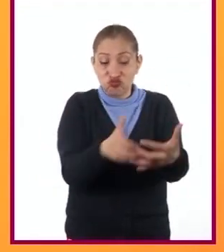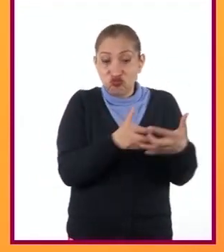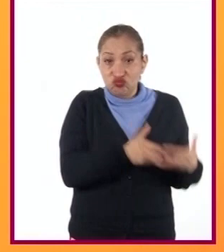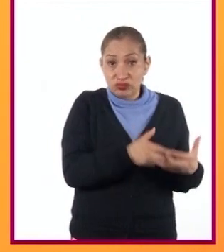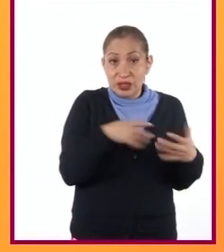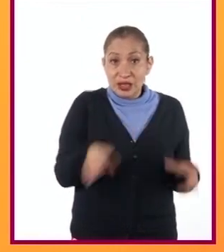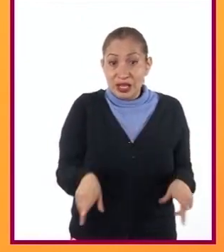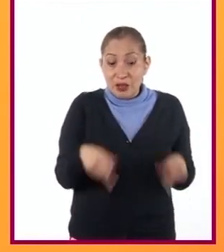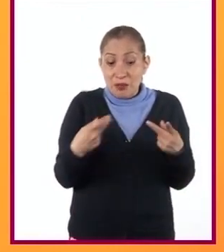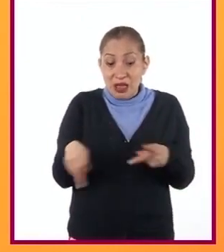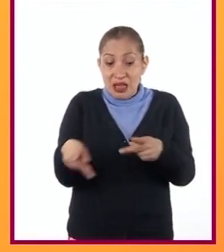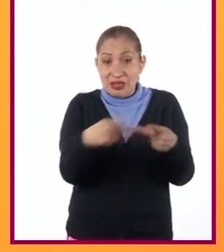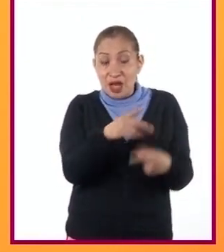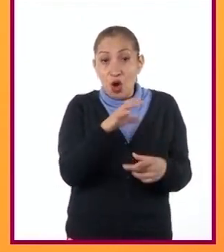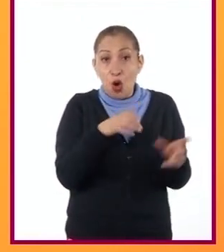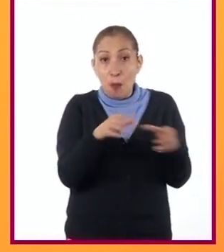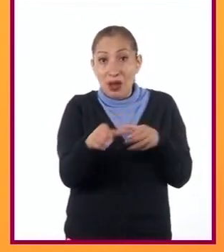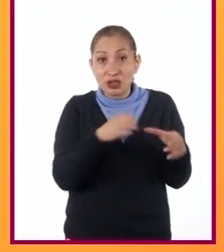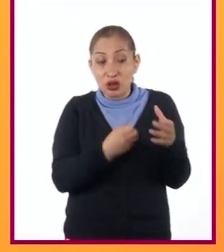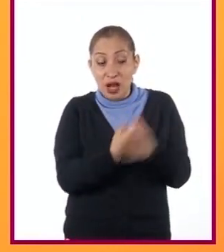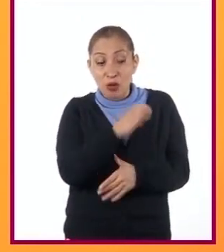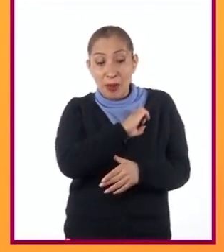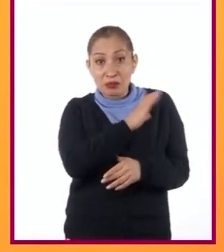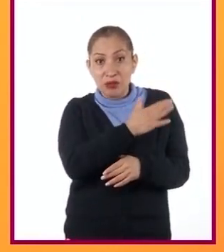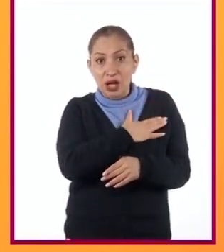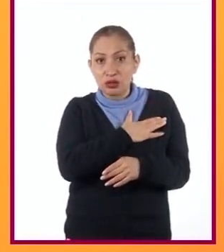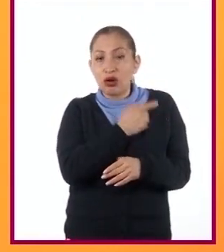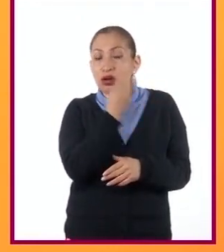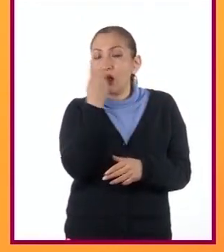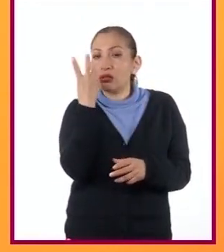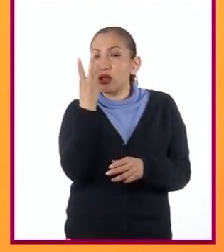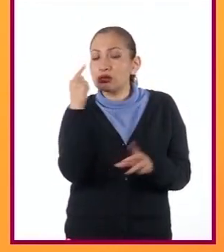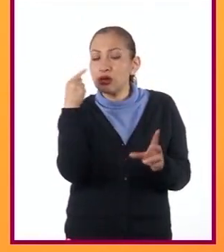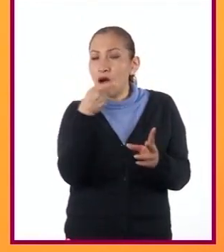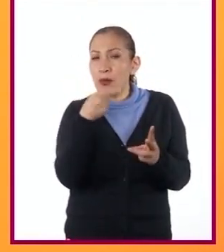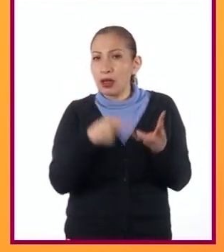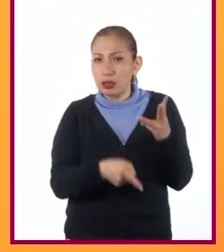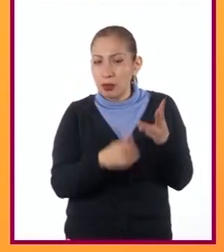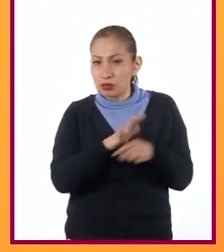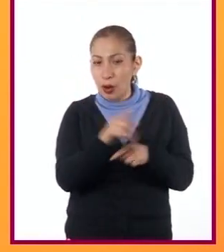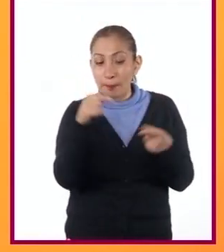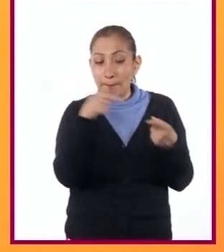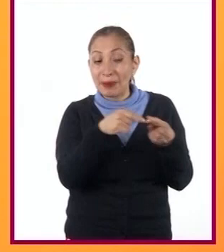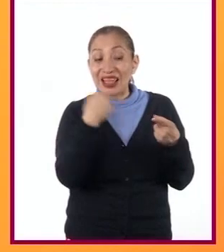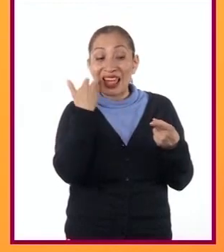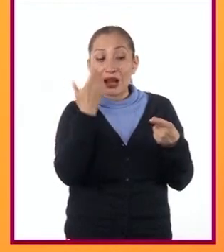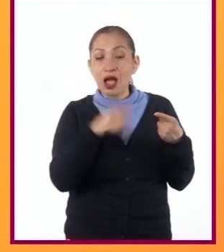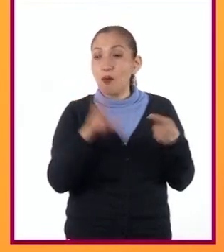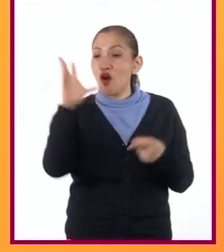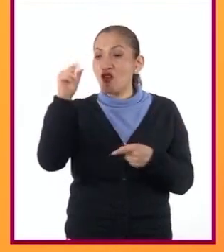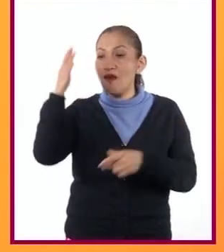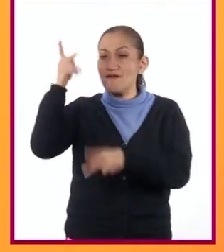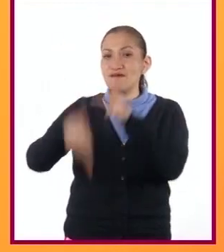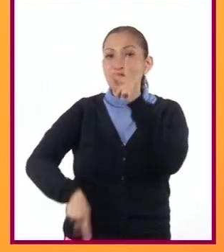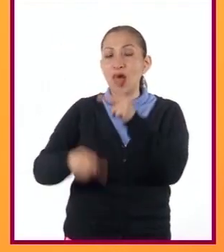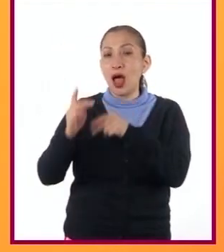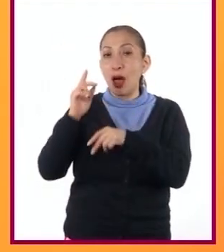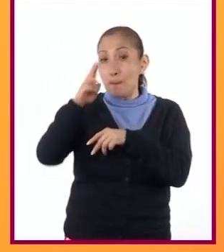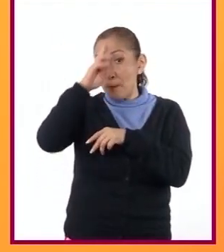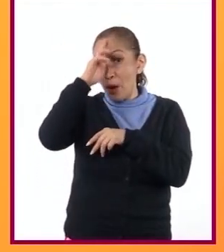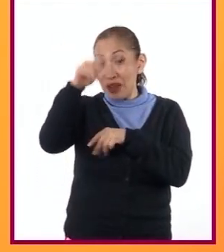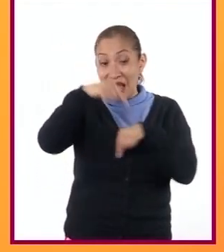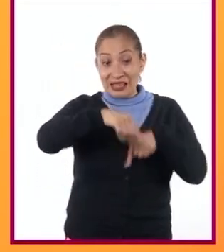de España sobre Nueva España tenía tres propósitos. El primero era entorpecer o prohibir en